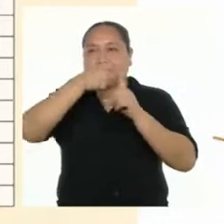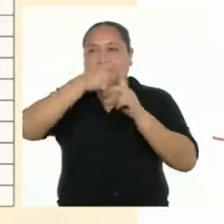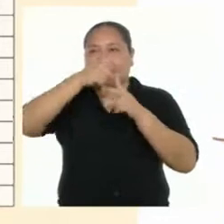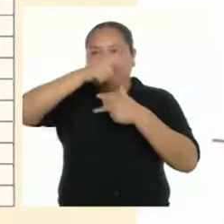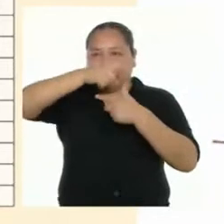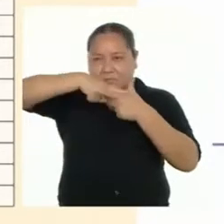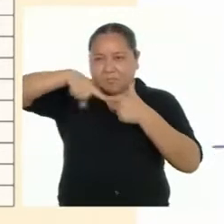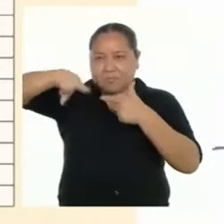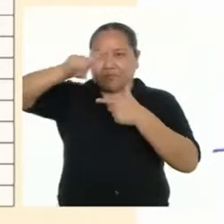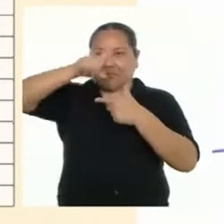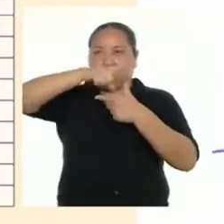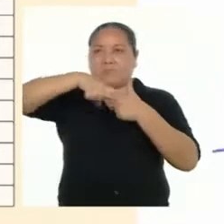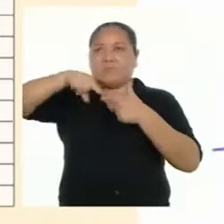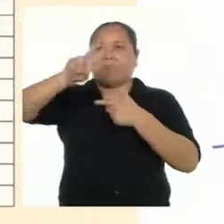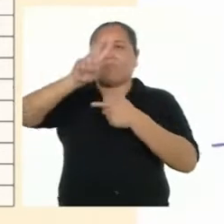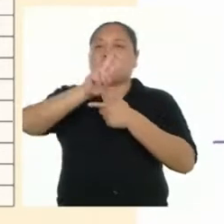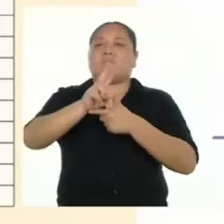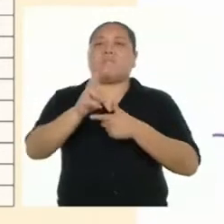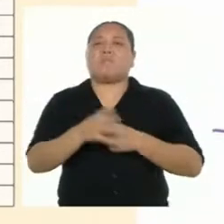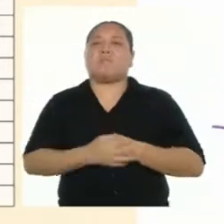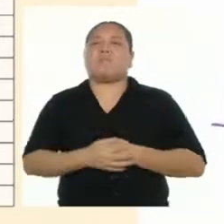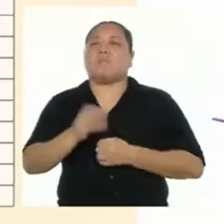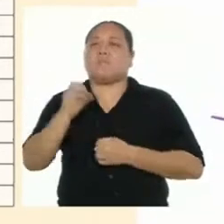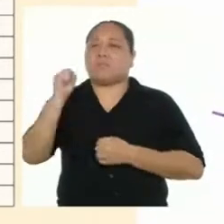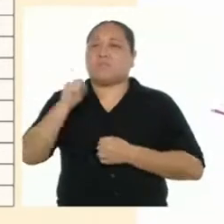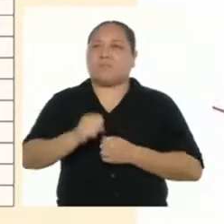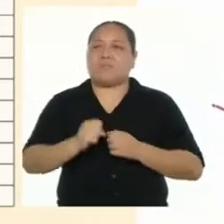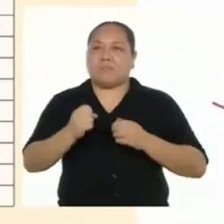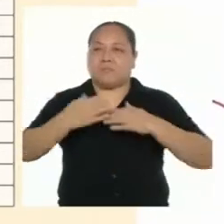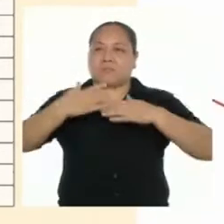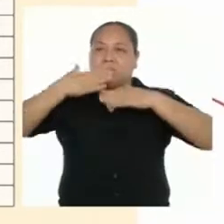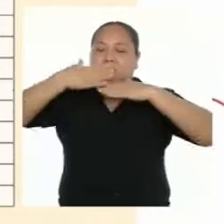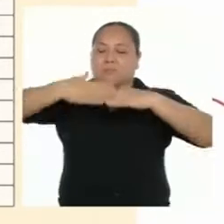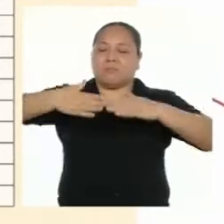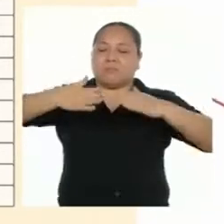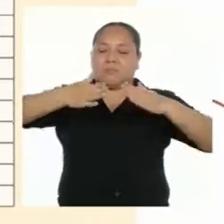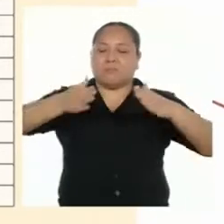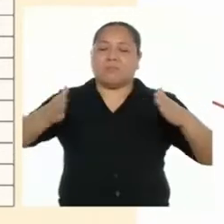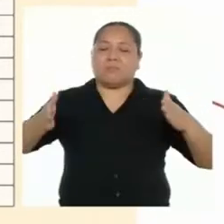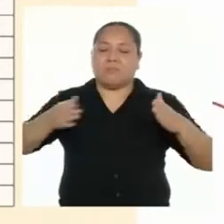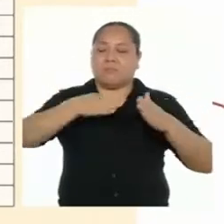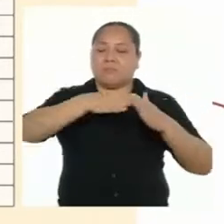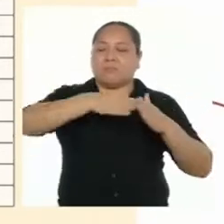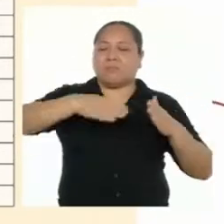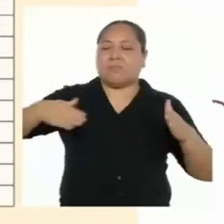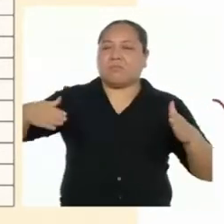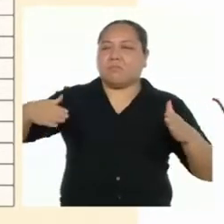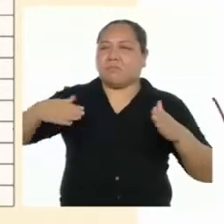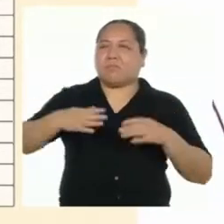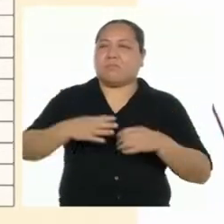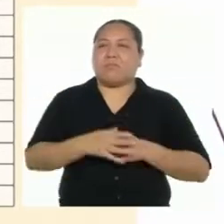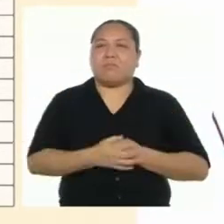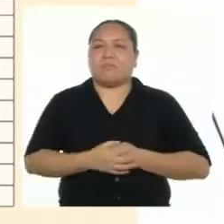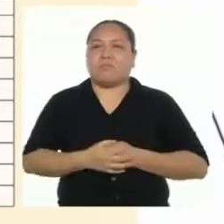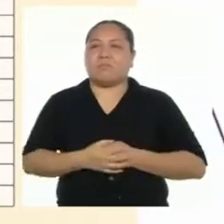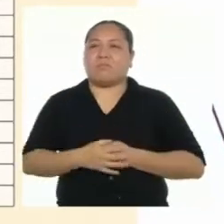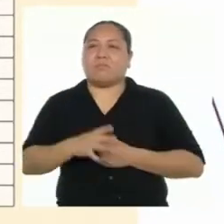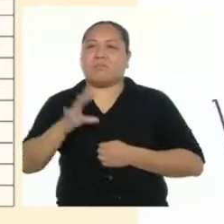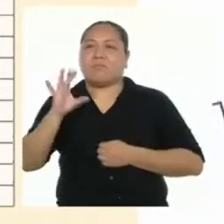valor en 2. Muy bien. Si colocamos la regla en esa posición que menciona, nos marca